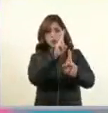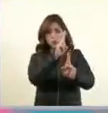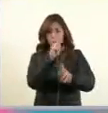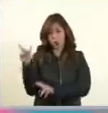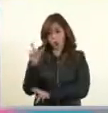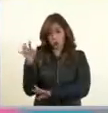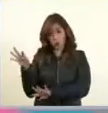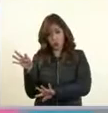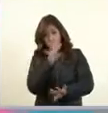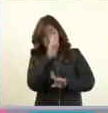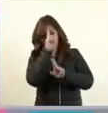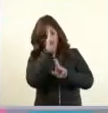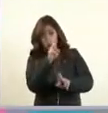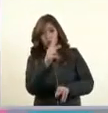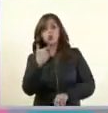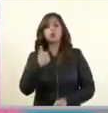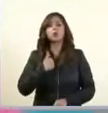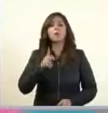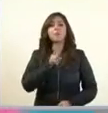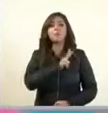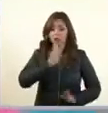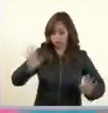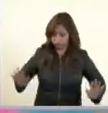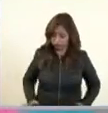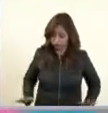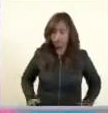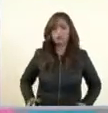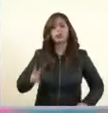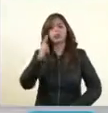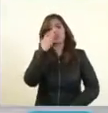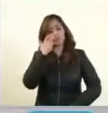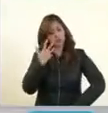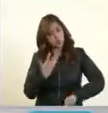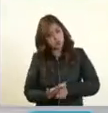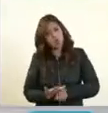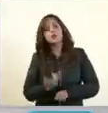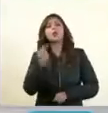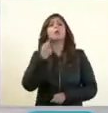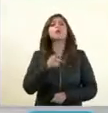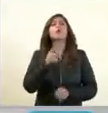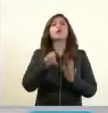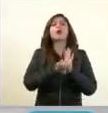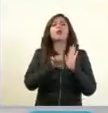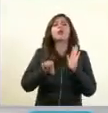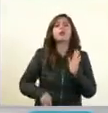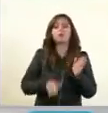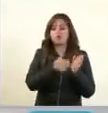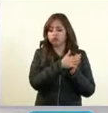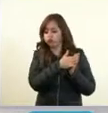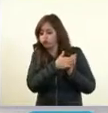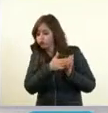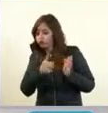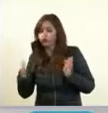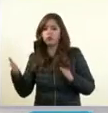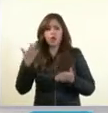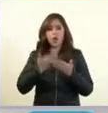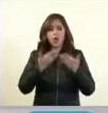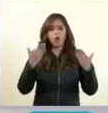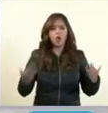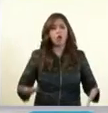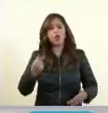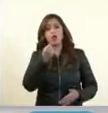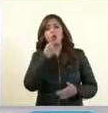respeto se responsabiliza de sus actos. Sí. Aprende, a lo mejor, ¿saben qué pasa? Que ahorita esta generación está como muy